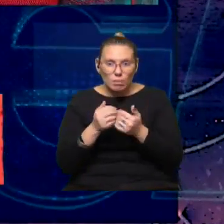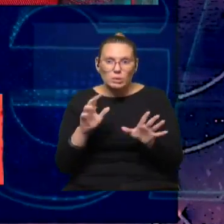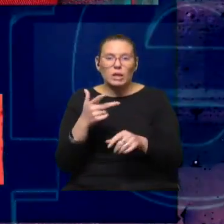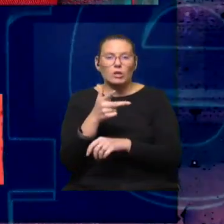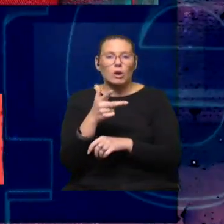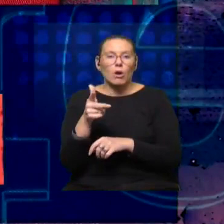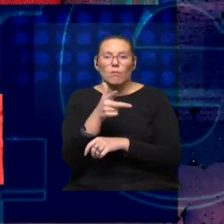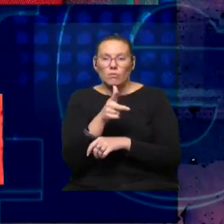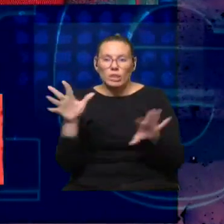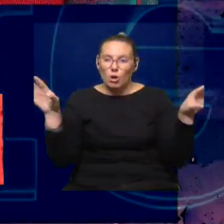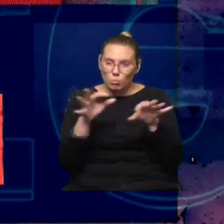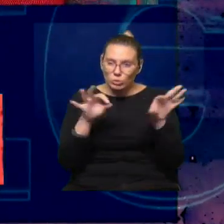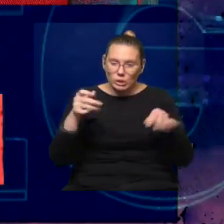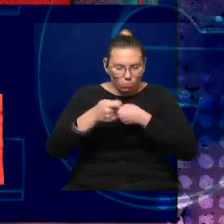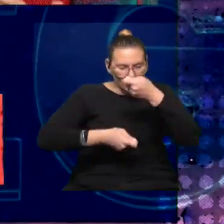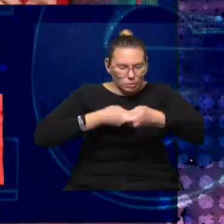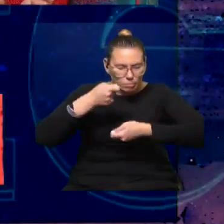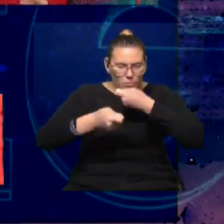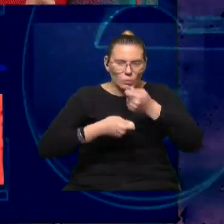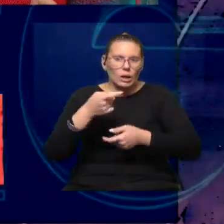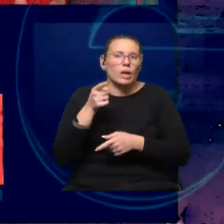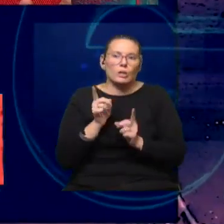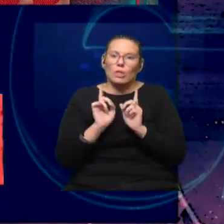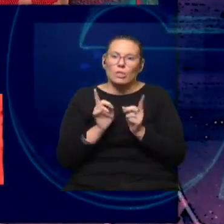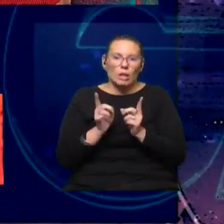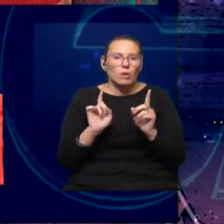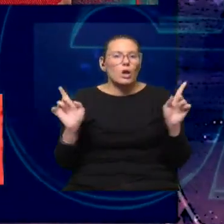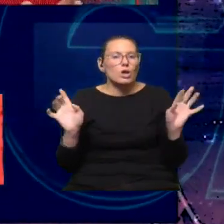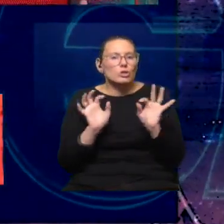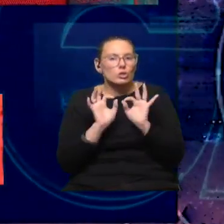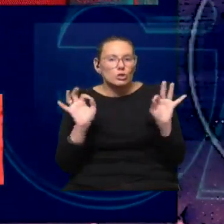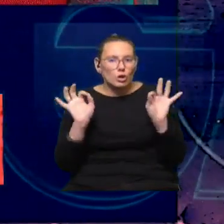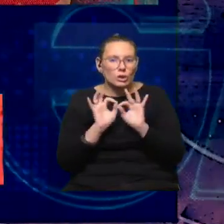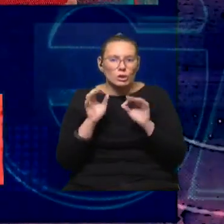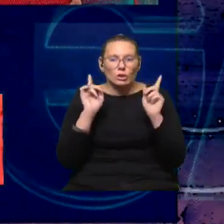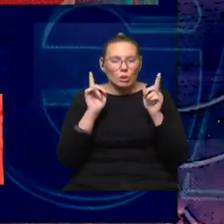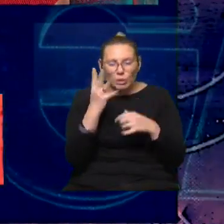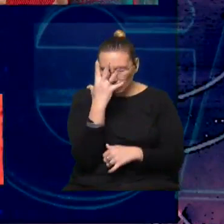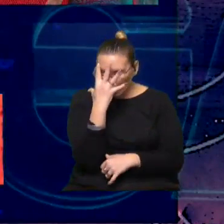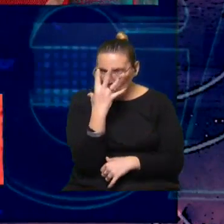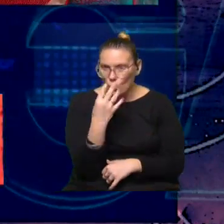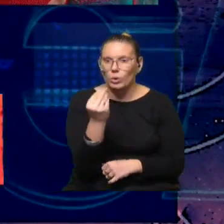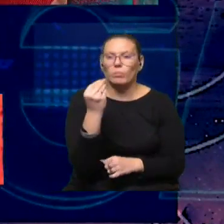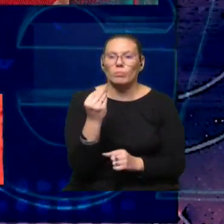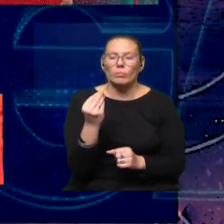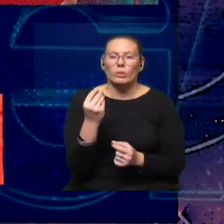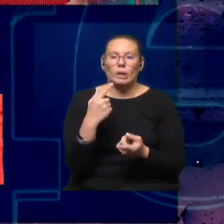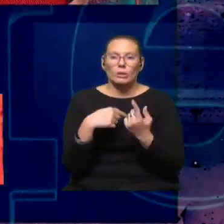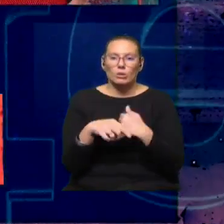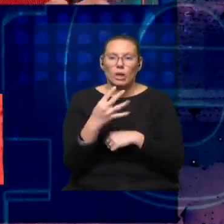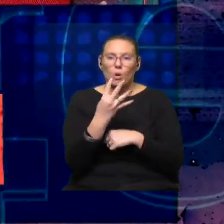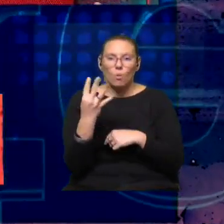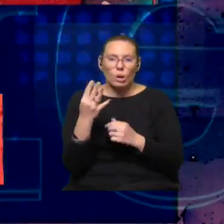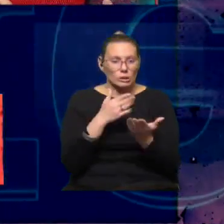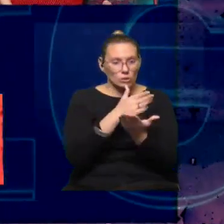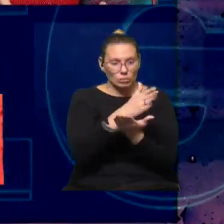videos con la música y dijeron No esto tiene que ser sonido inmersivo también entonces se hicieron cuatro